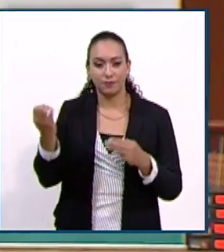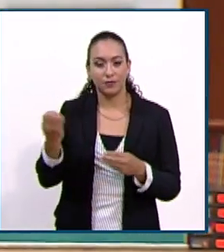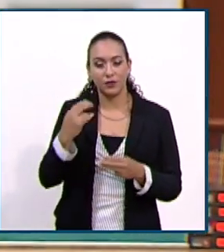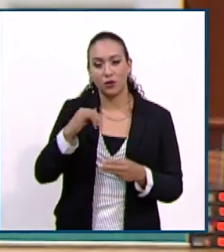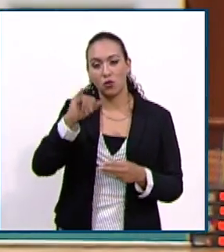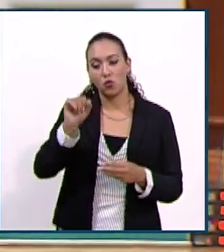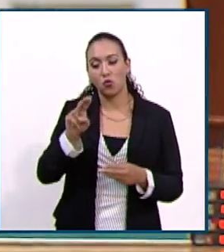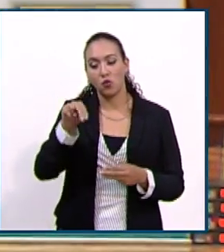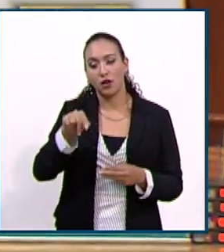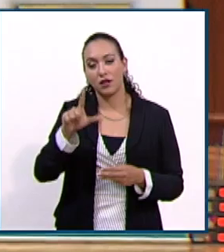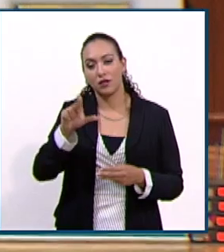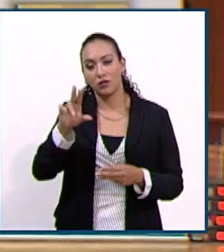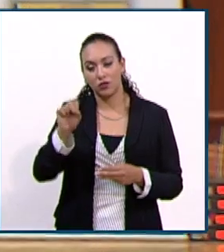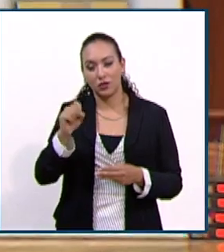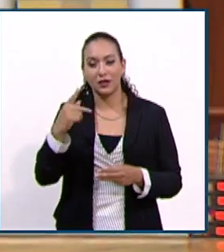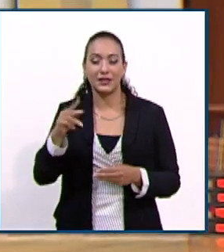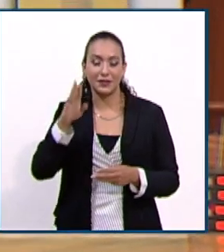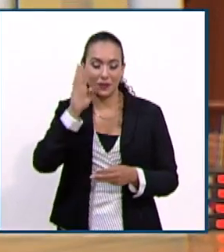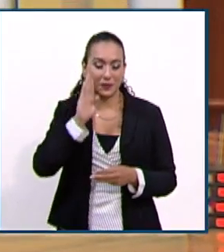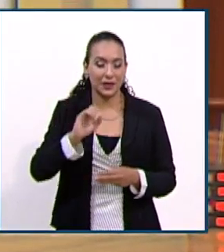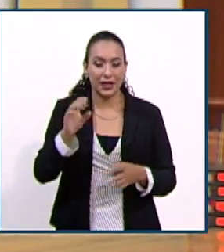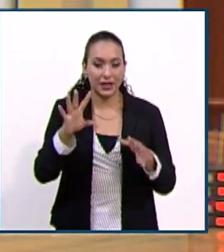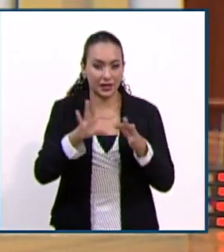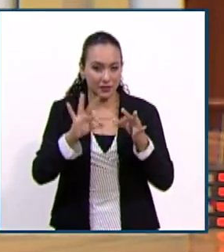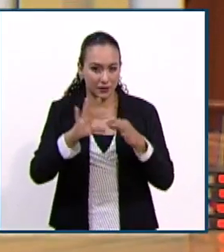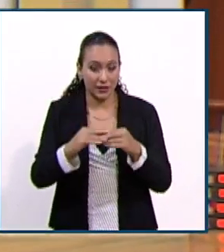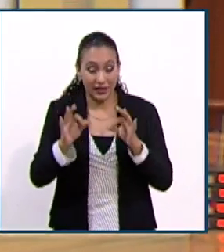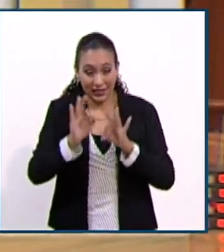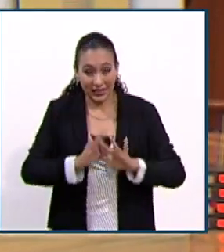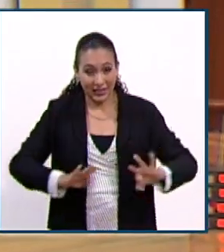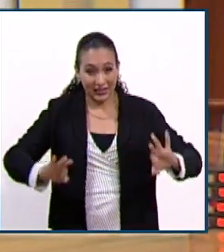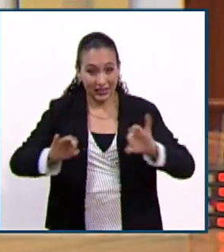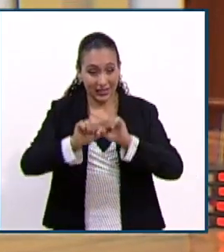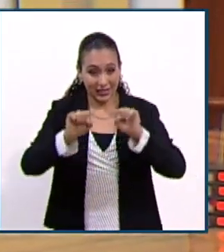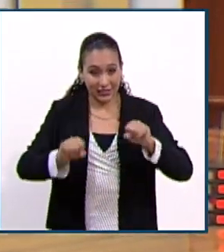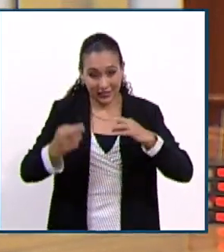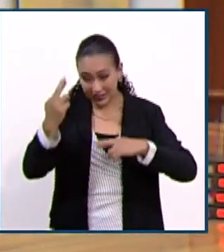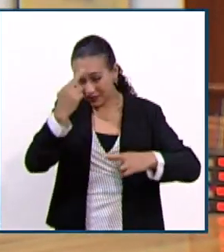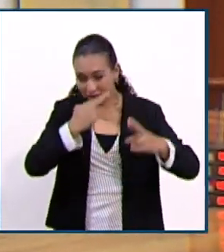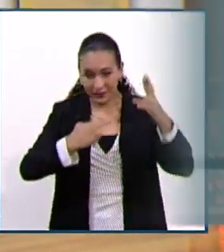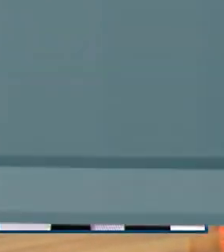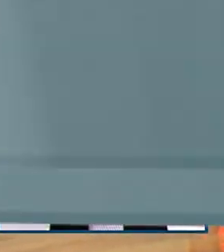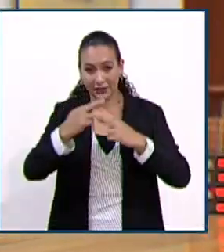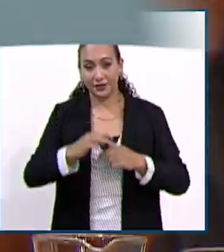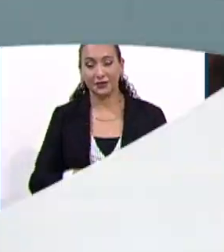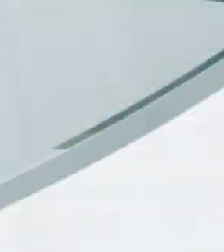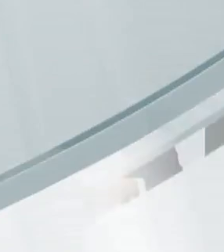Alcántara Carrancá coincidieron en la importancia de revisar el sistema presidencial.